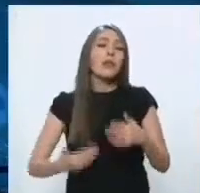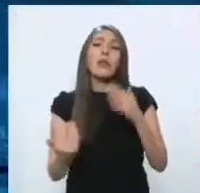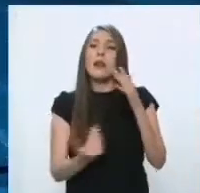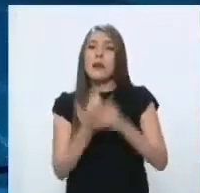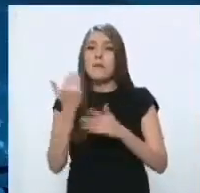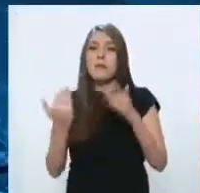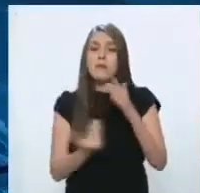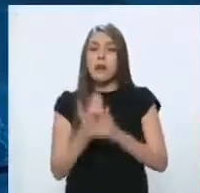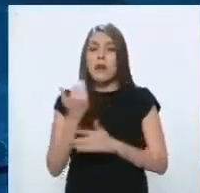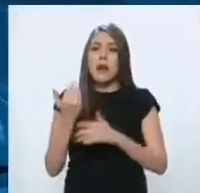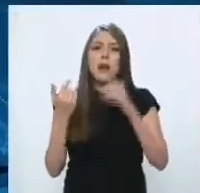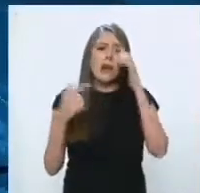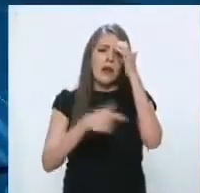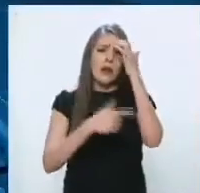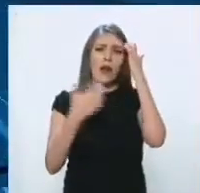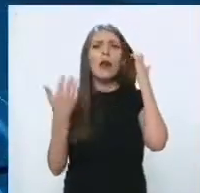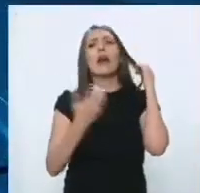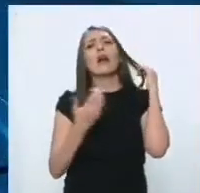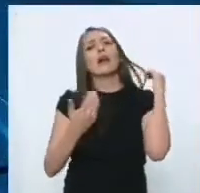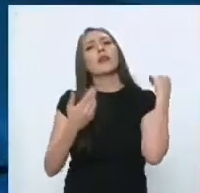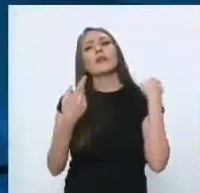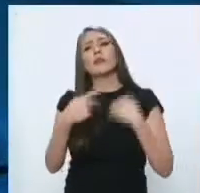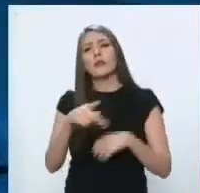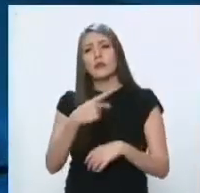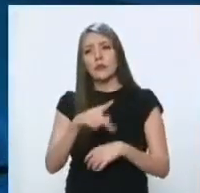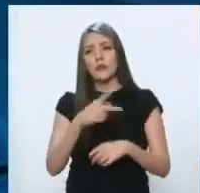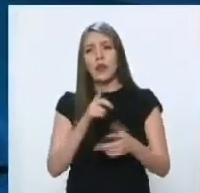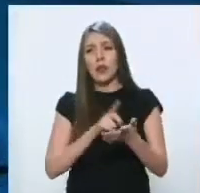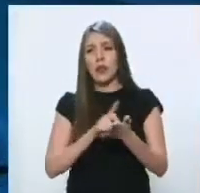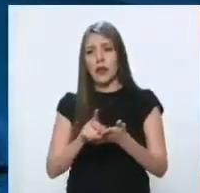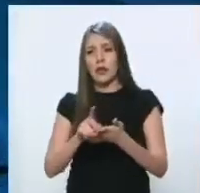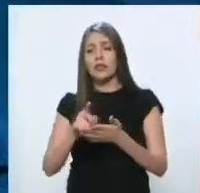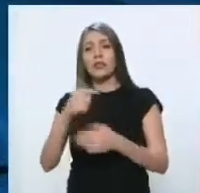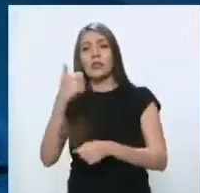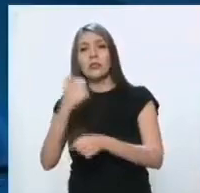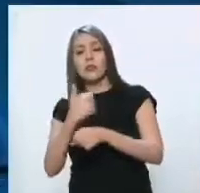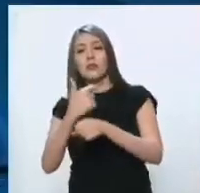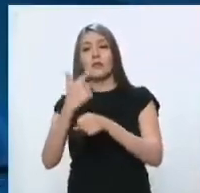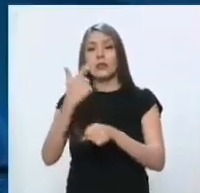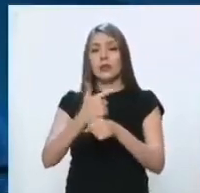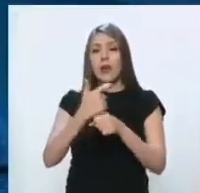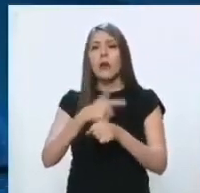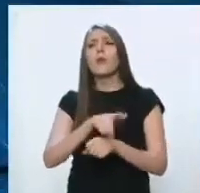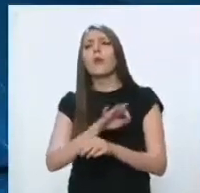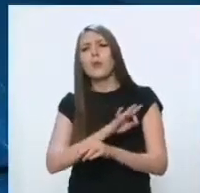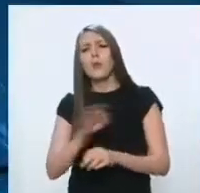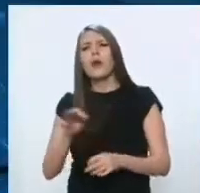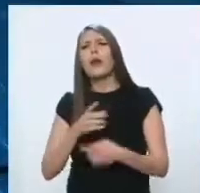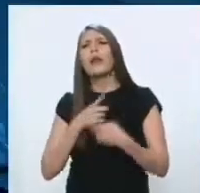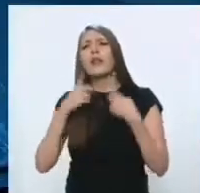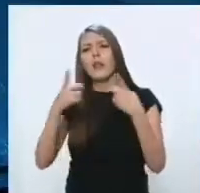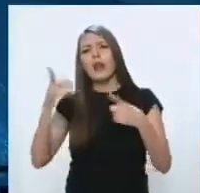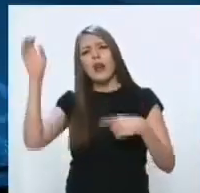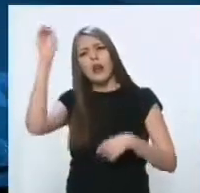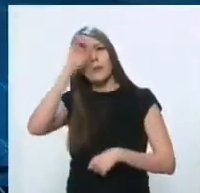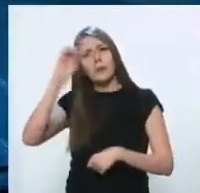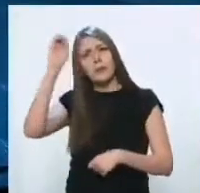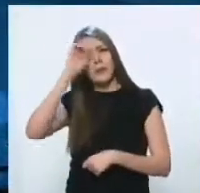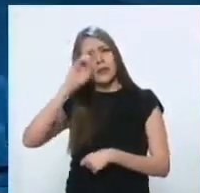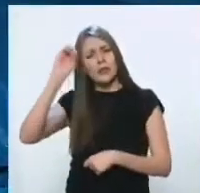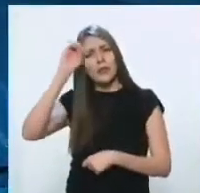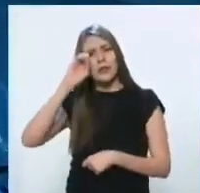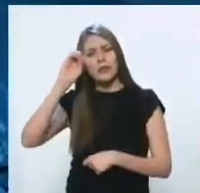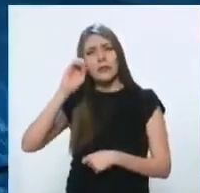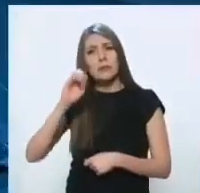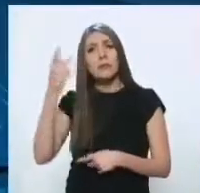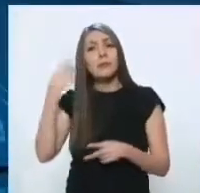derecho, el sexto y el séptimo constitucionales, a expresar su opinión, pero eso no quiere decir que si